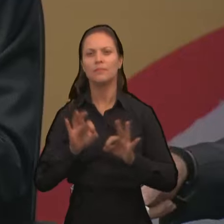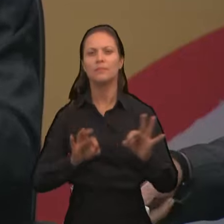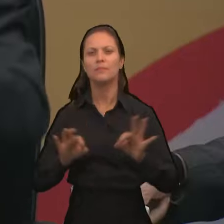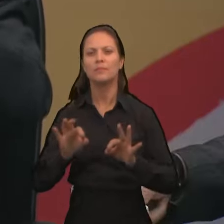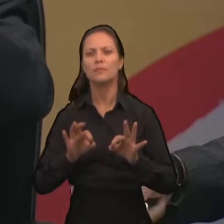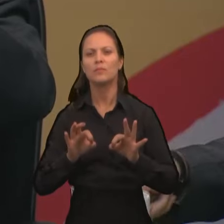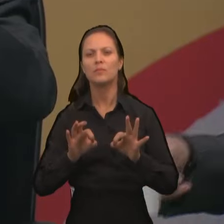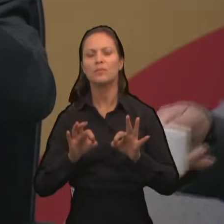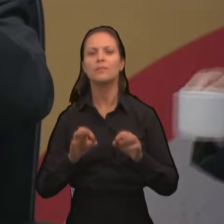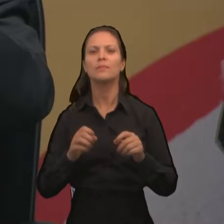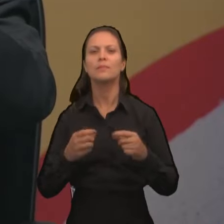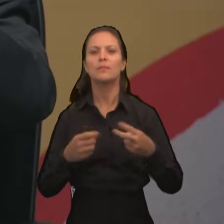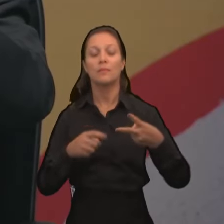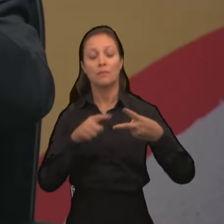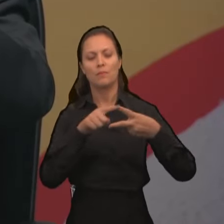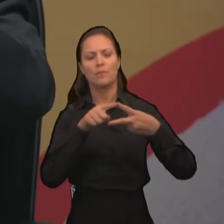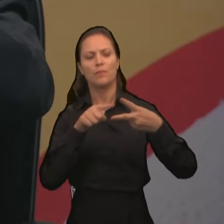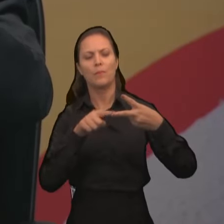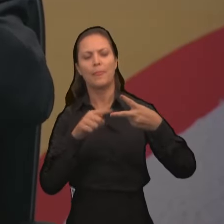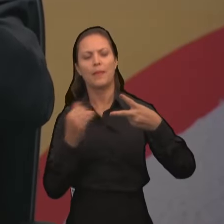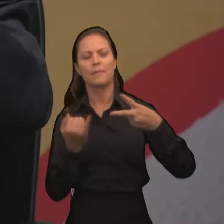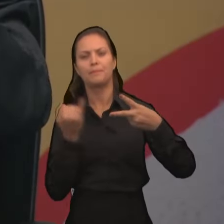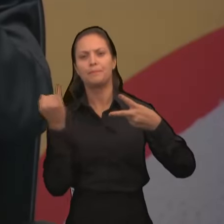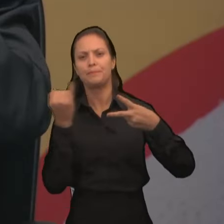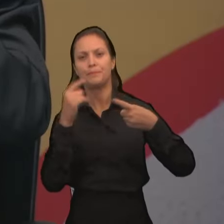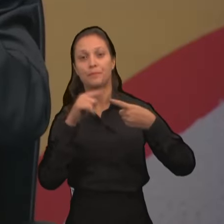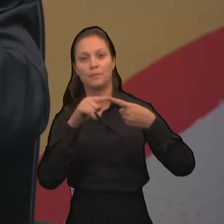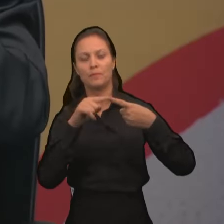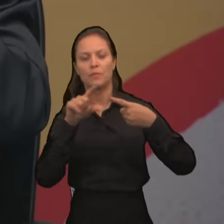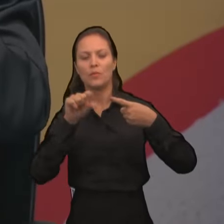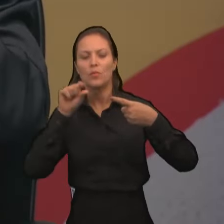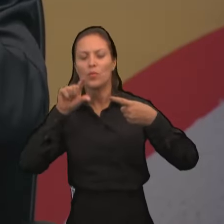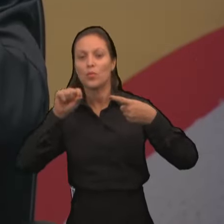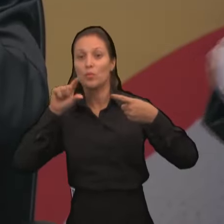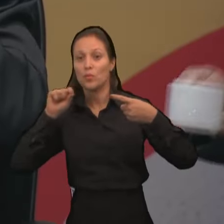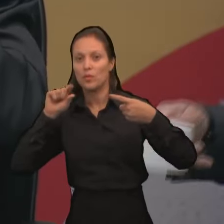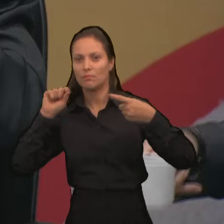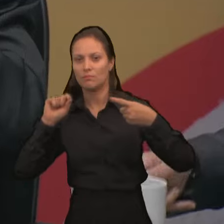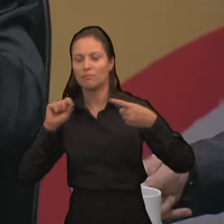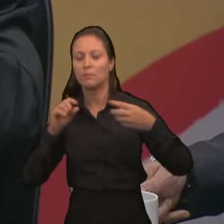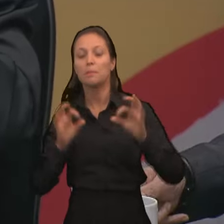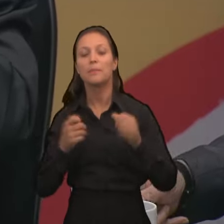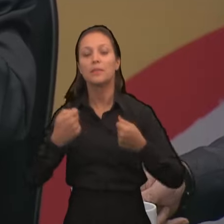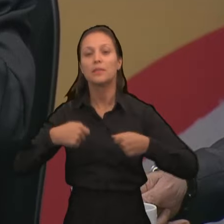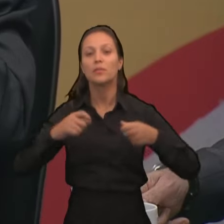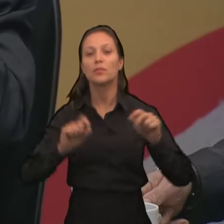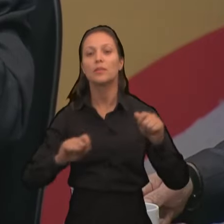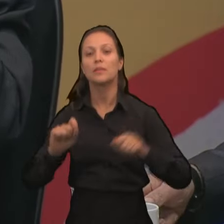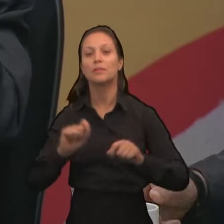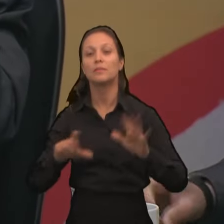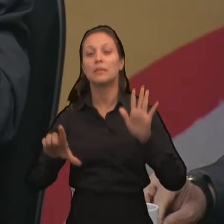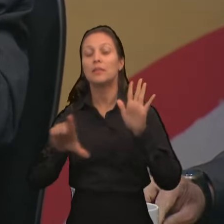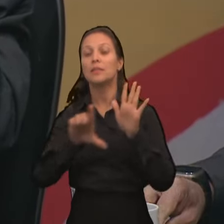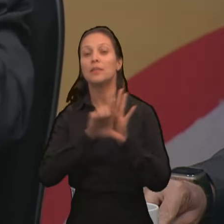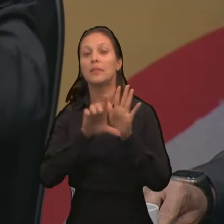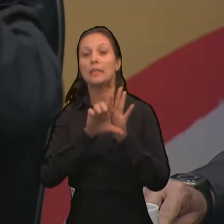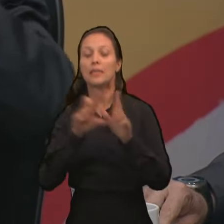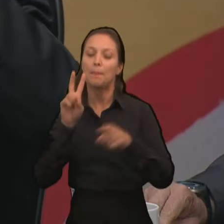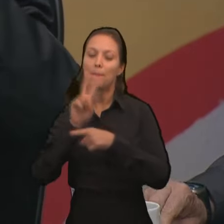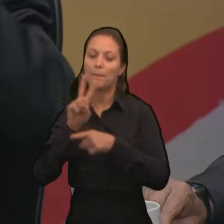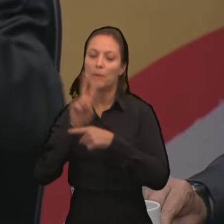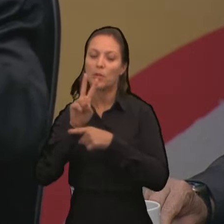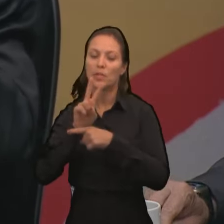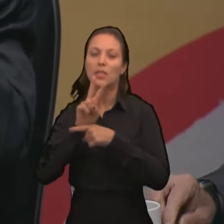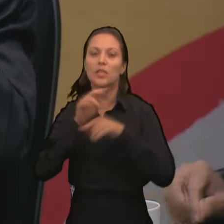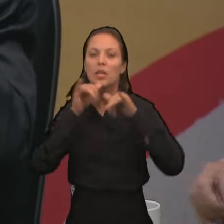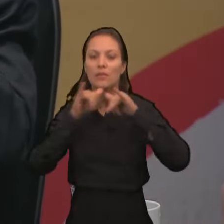digitales se funda en dos pilares. Uno es la colecta de datos, la recolección de datos.